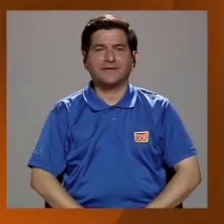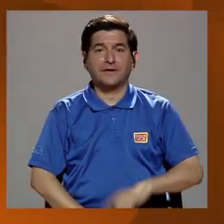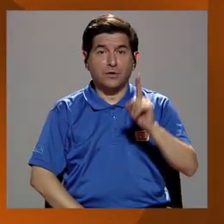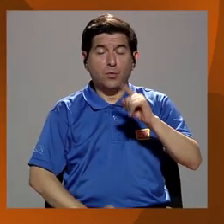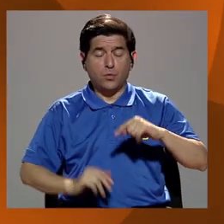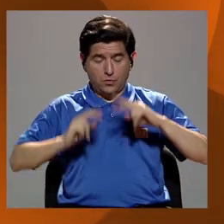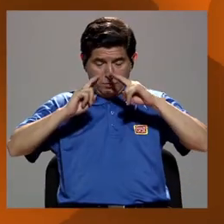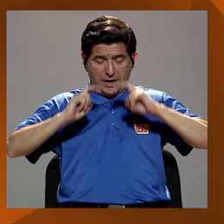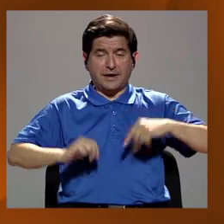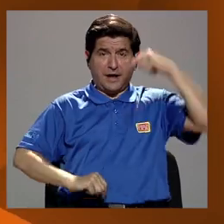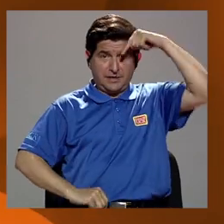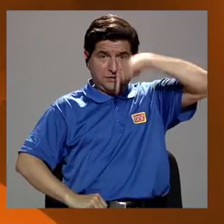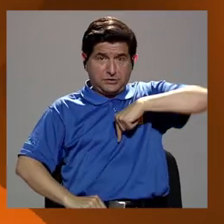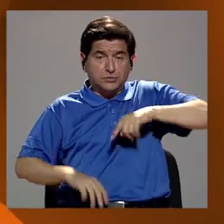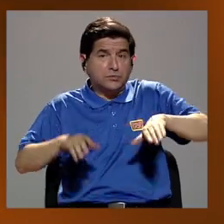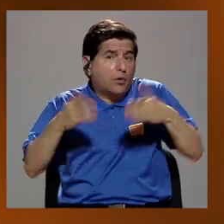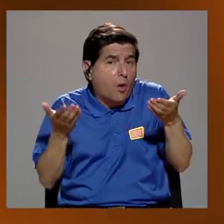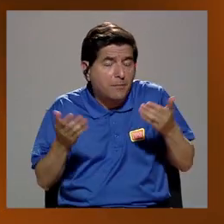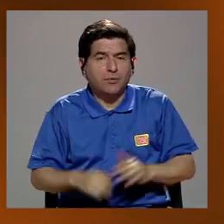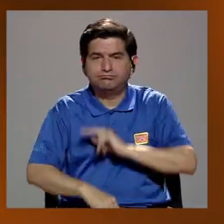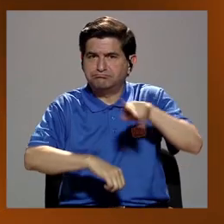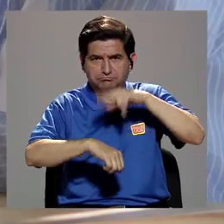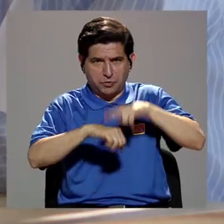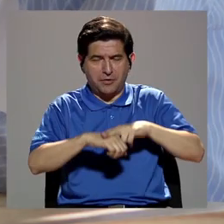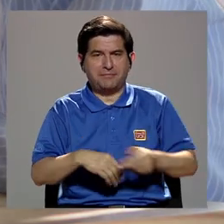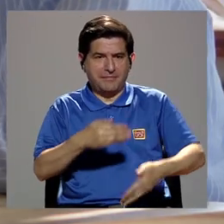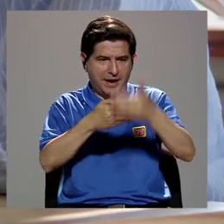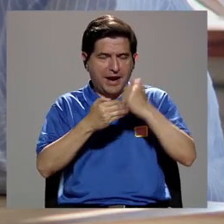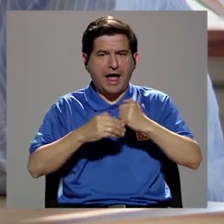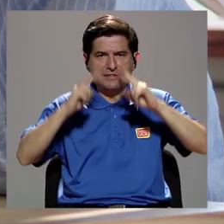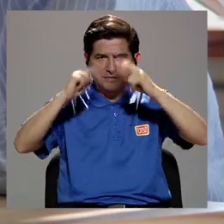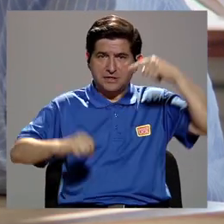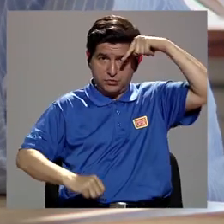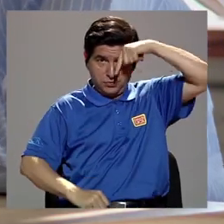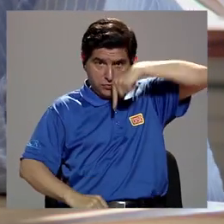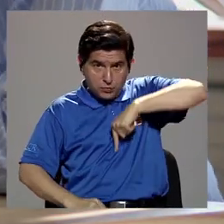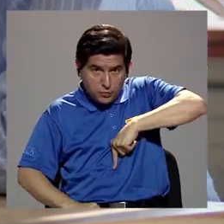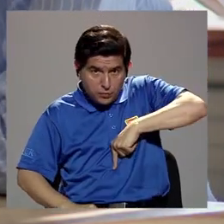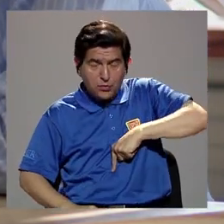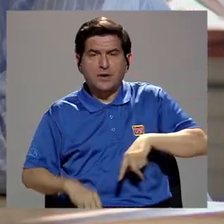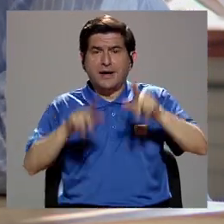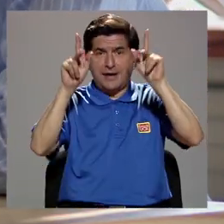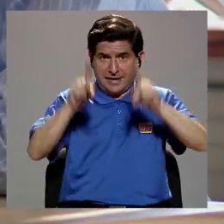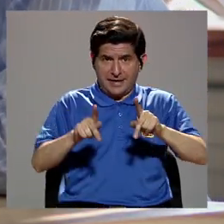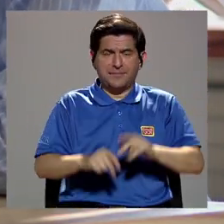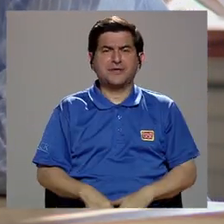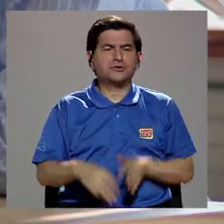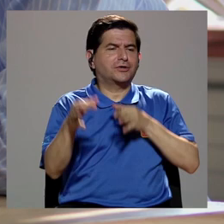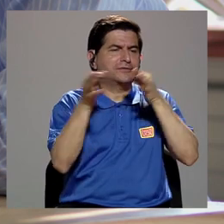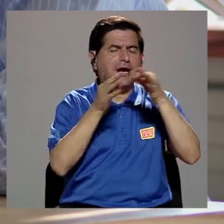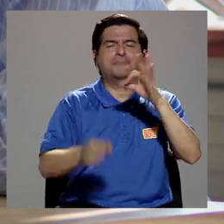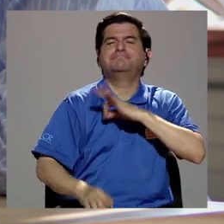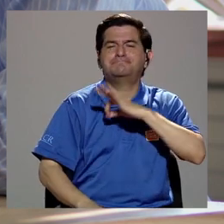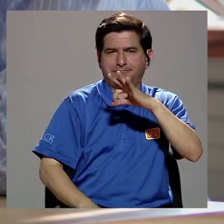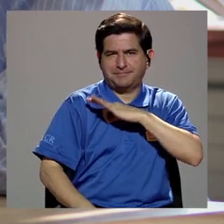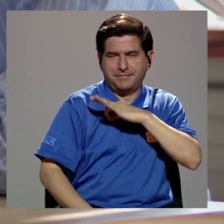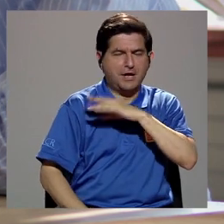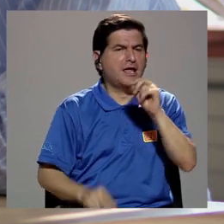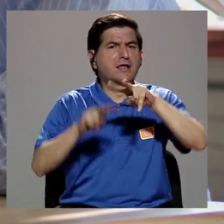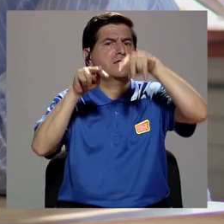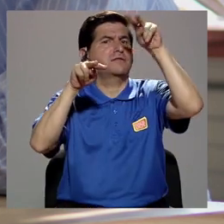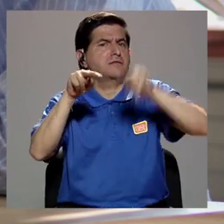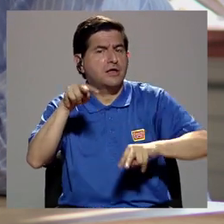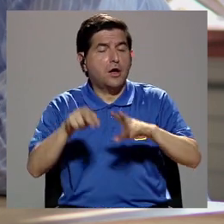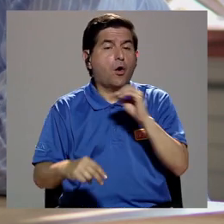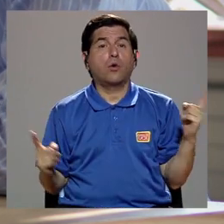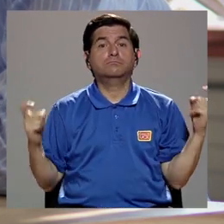¿Cómo se hace una gastroscopía? Normalmente, antes de hacer una gastroscopía, al paciente se le explican los beneficios y